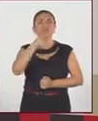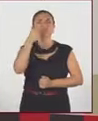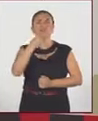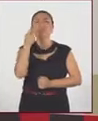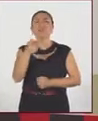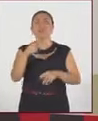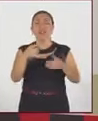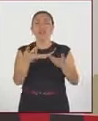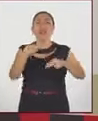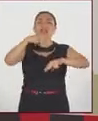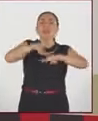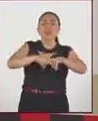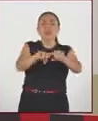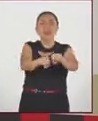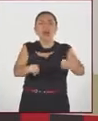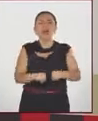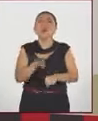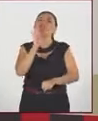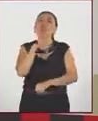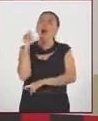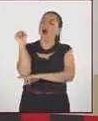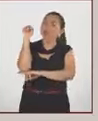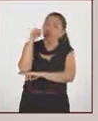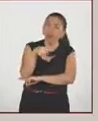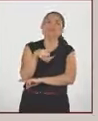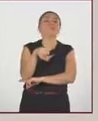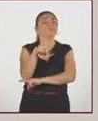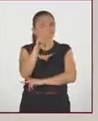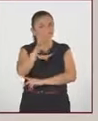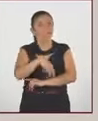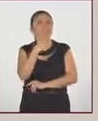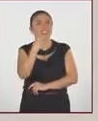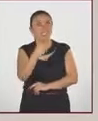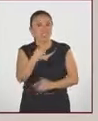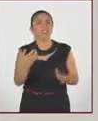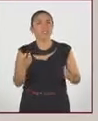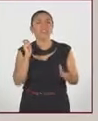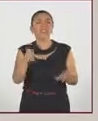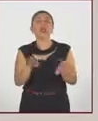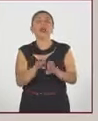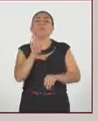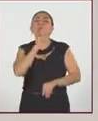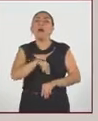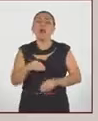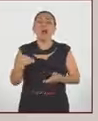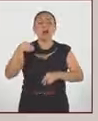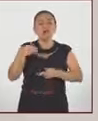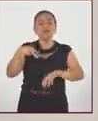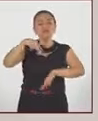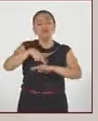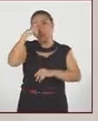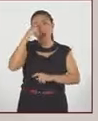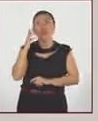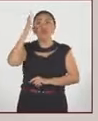aula? Mira, estas contribuyen muchísimo a las malas posturas que tenemos también de adultos,